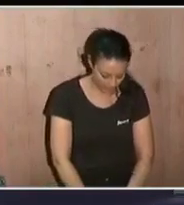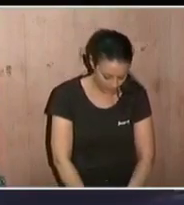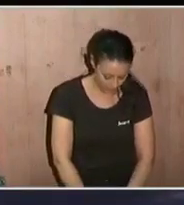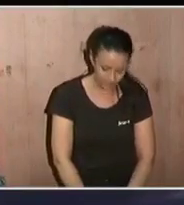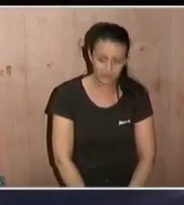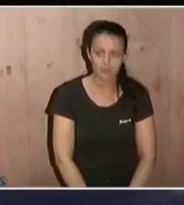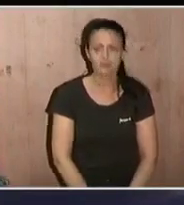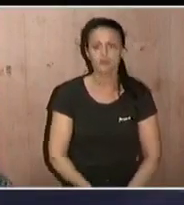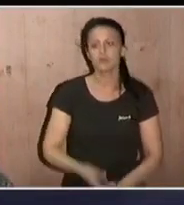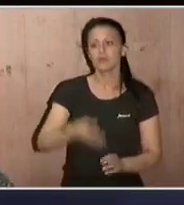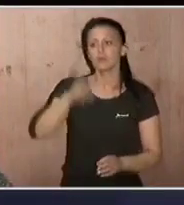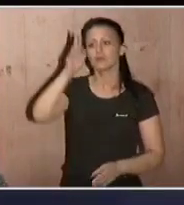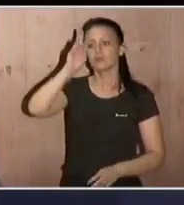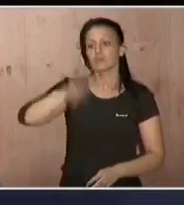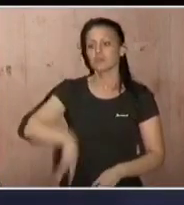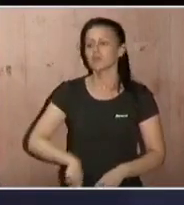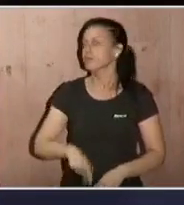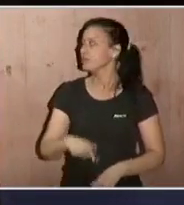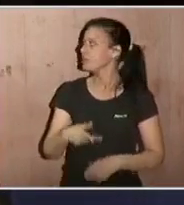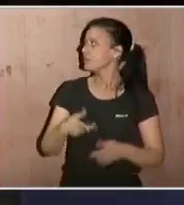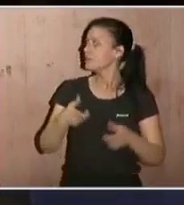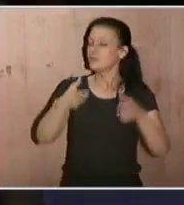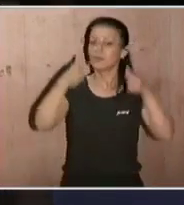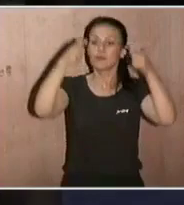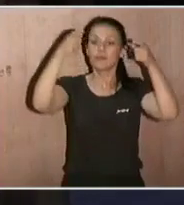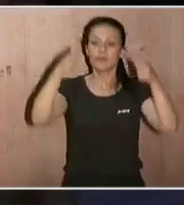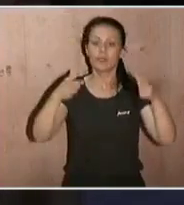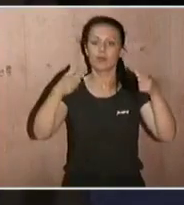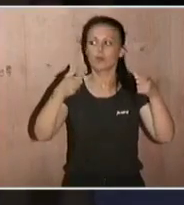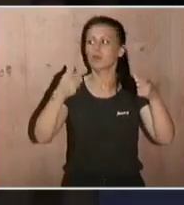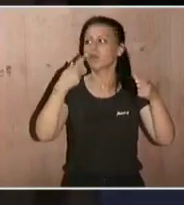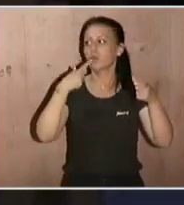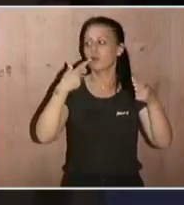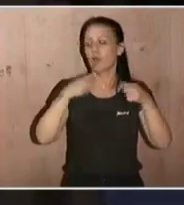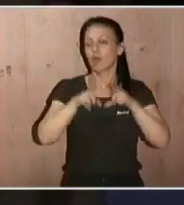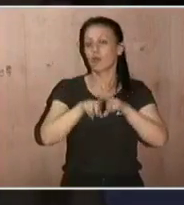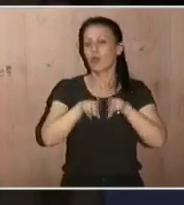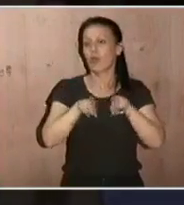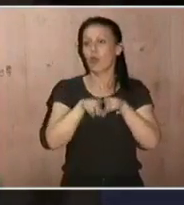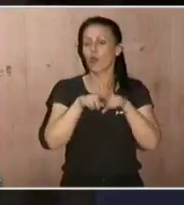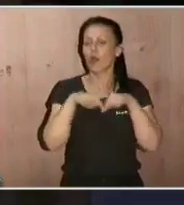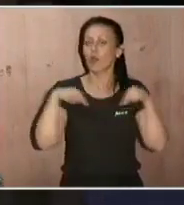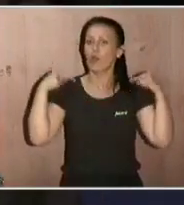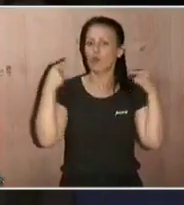Os impongo este birrete cual corona de vuestros estudios y méritos.